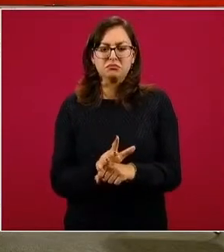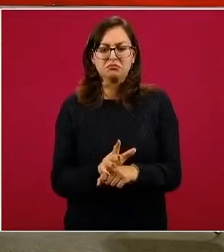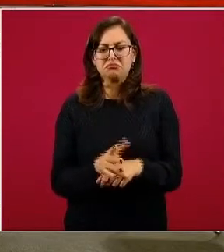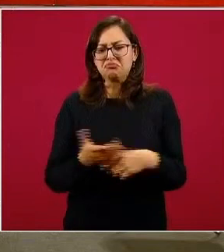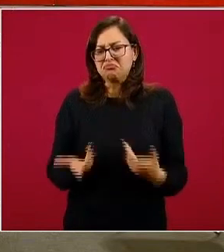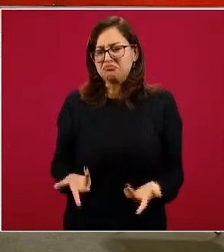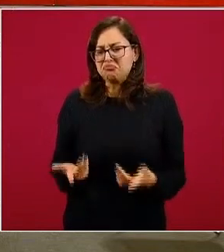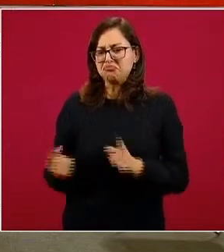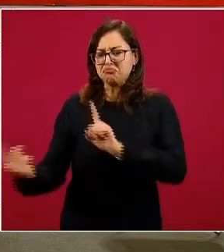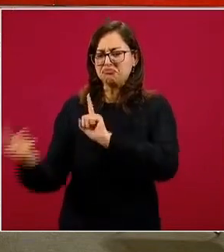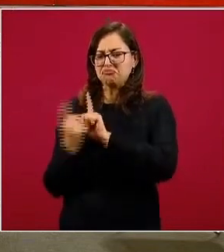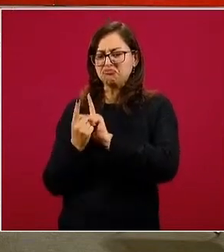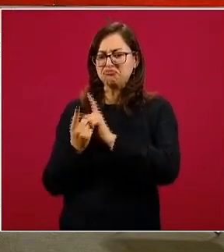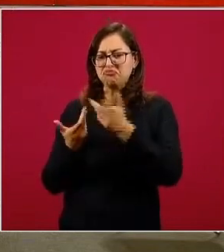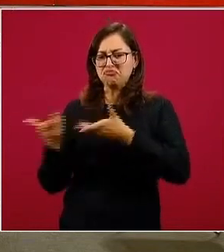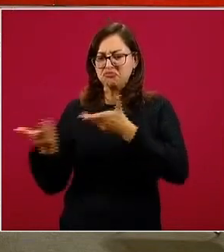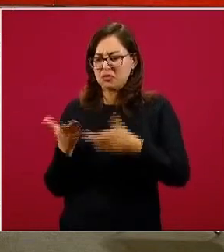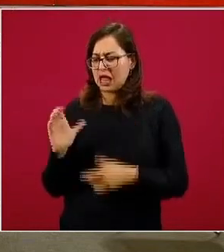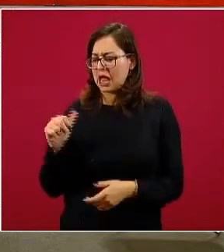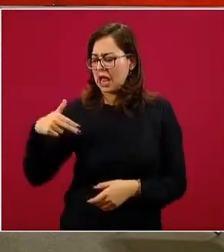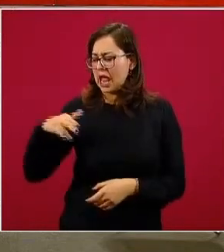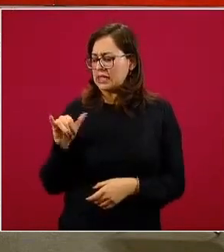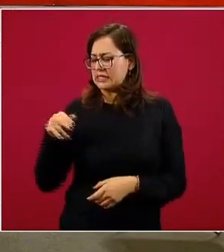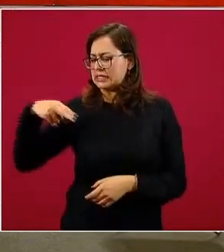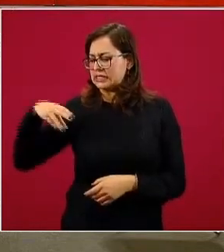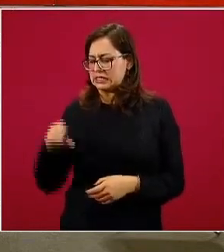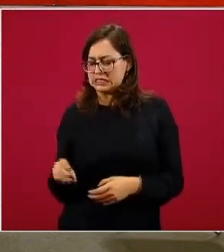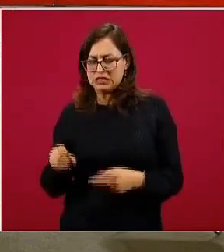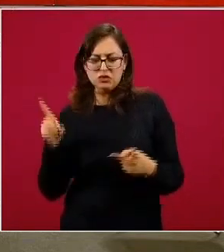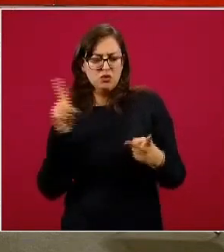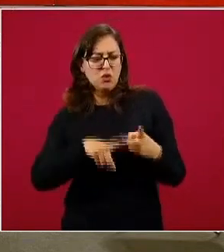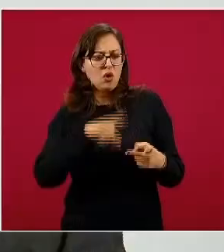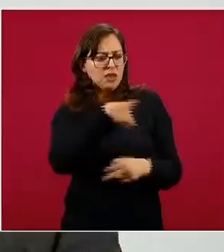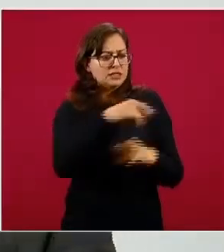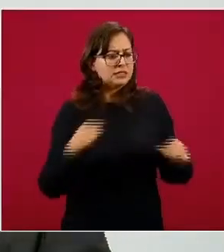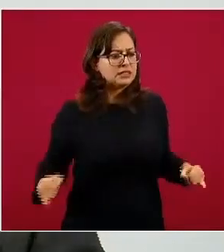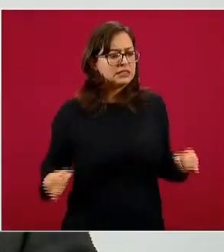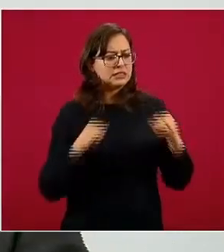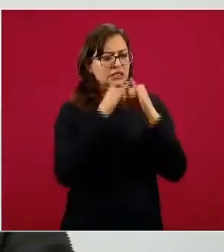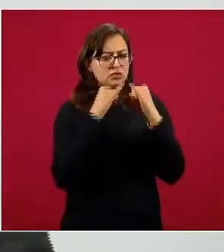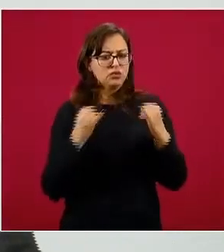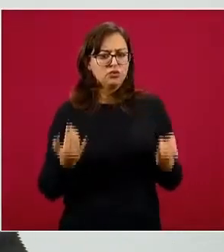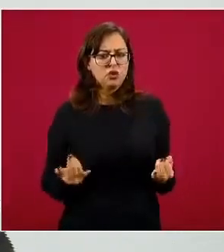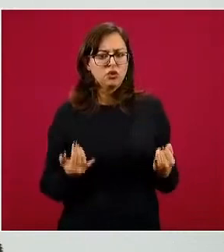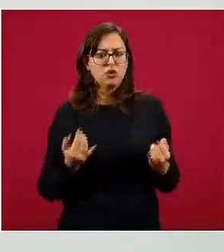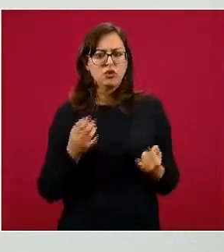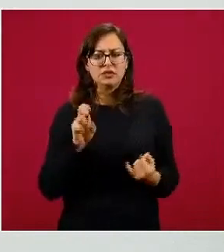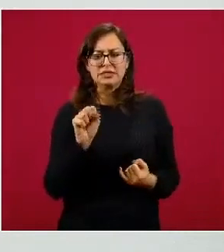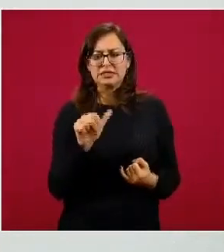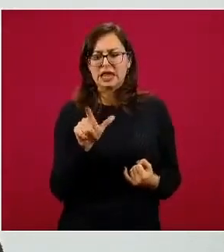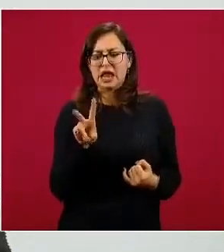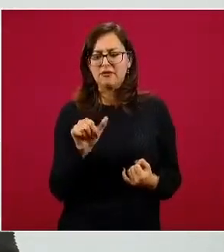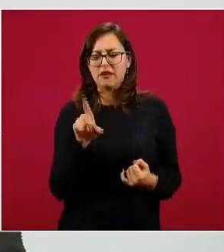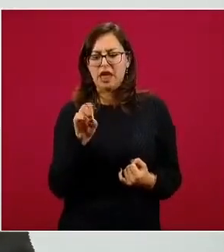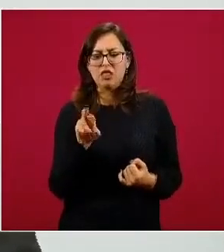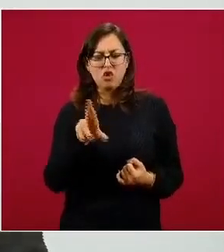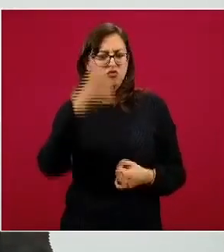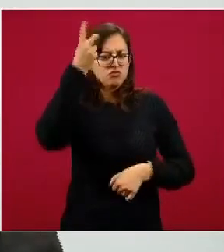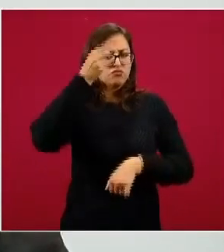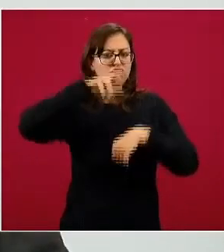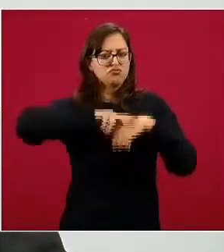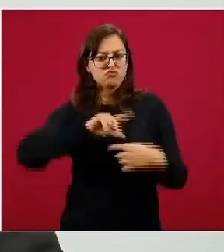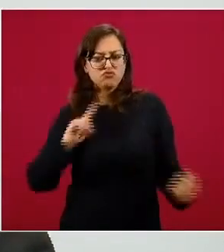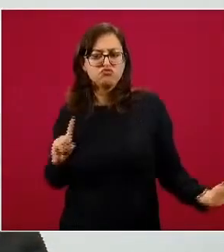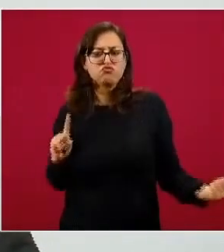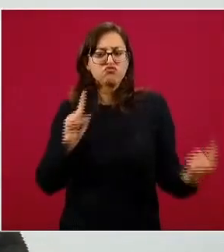Vamos a poner un ejemplo concreto. CanSino se acerca al Instituto Nacional de Ciencias Médicas y Nutrición Salvador Subirán y habla con su director